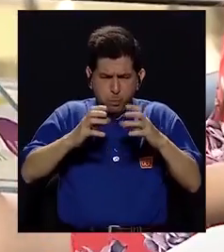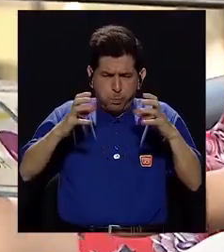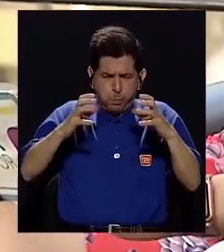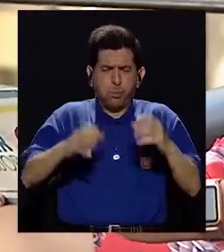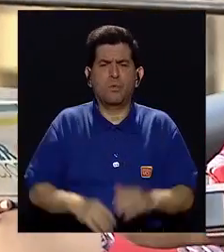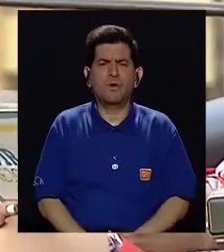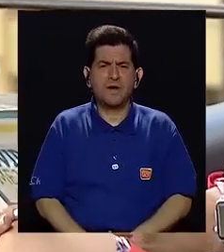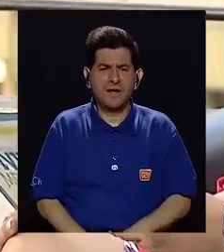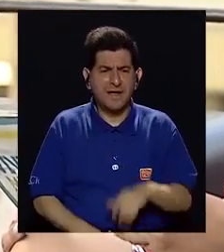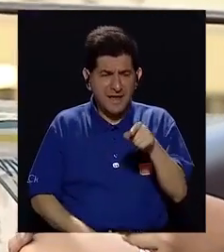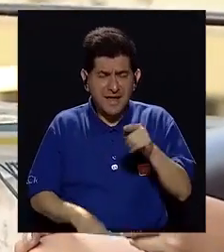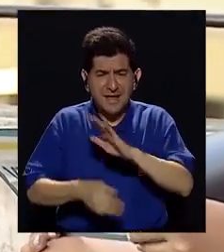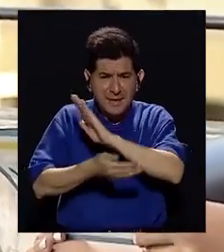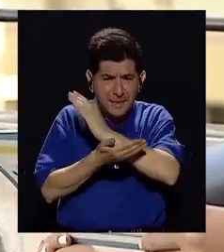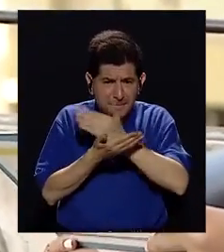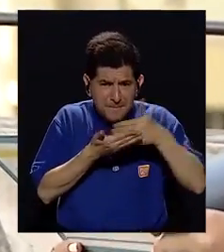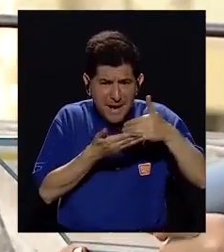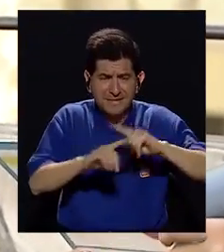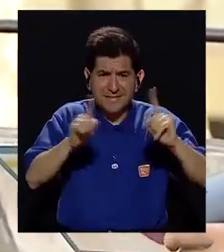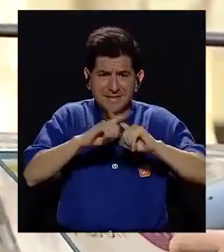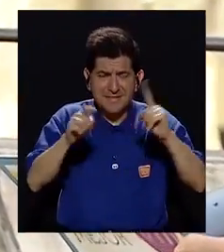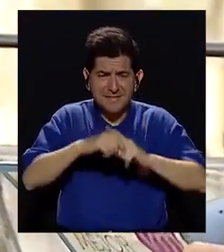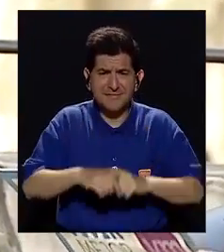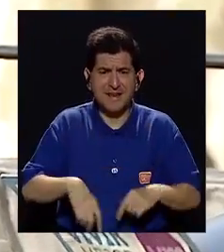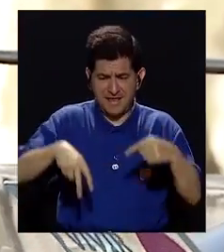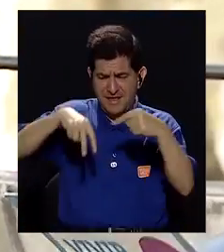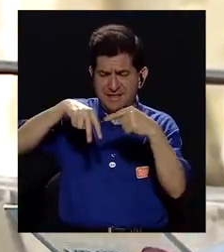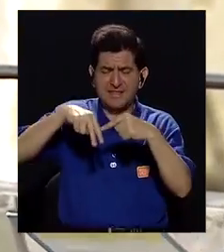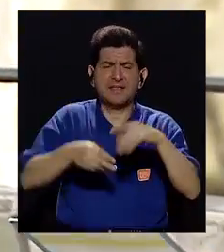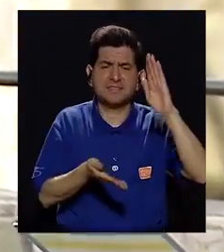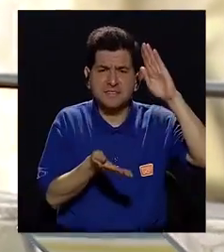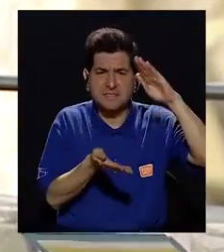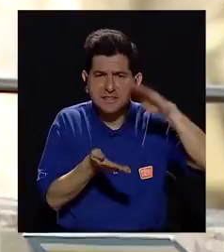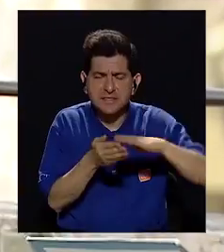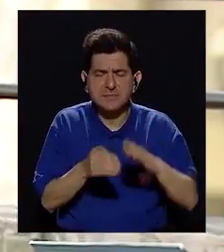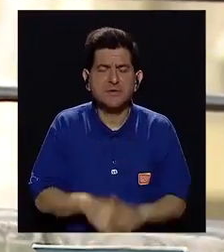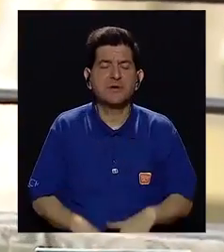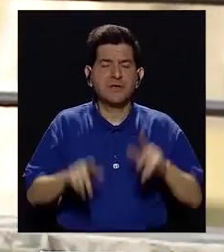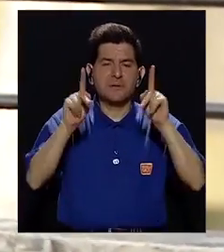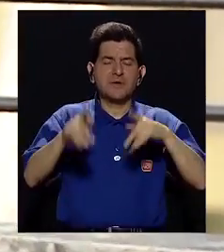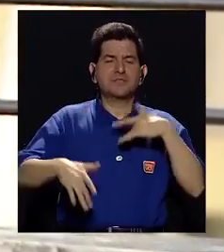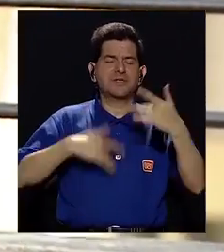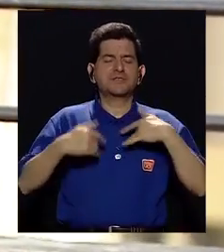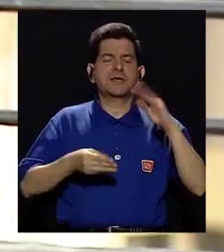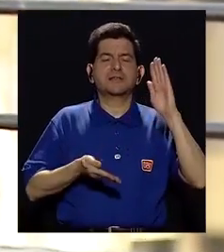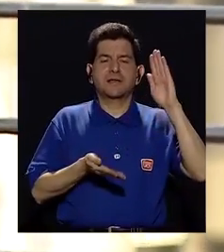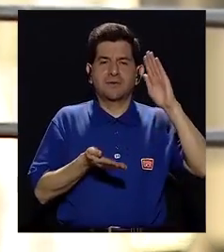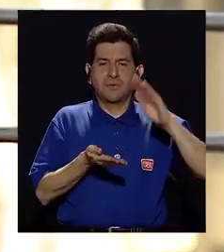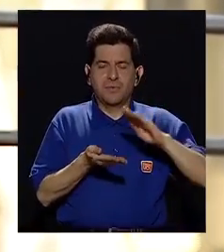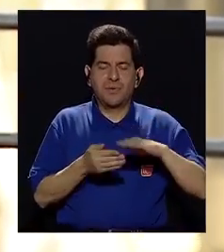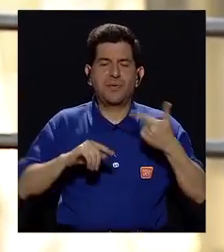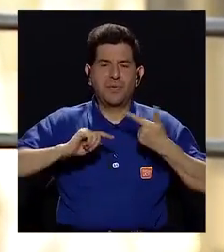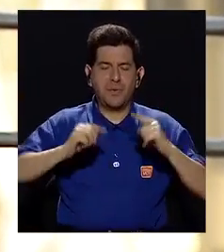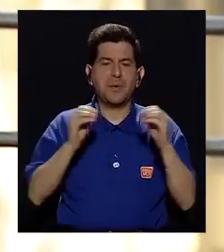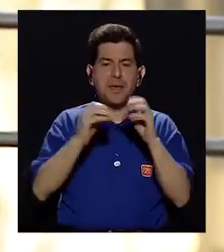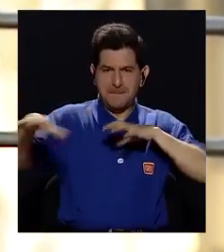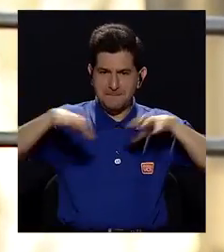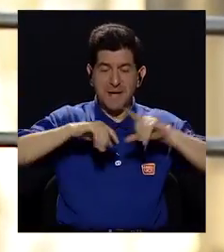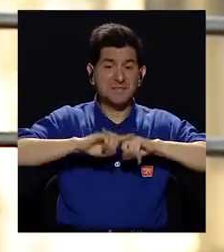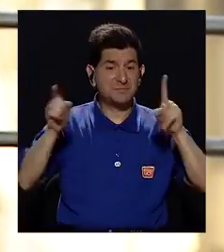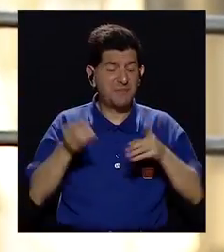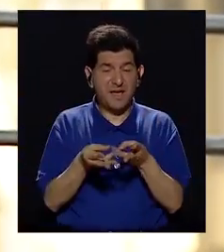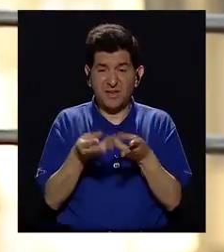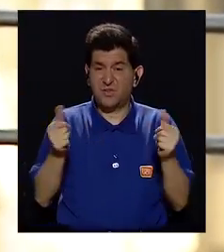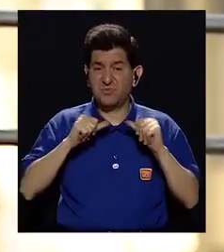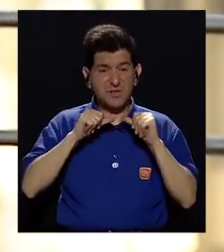en ligamentos, tendones, la sinovial, la rodilla en sí, ellos vienen a disminuir la inflamación y por ende la persona siente menos dolor y puede hacer más actividades.